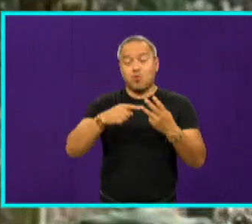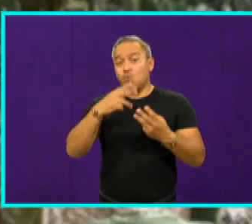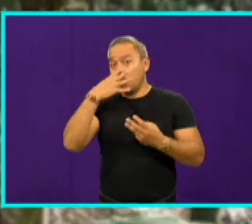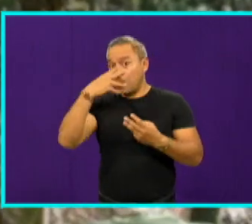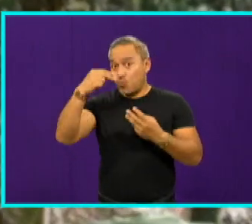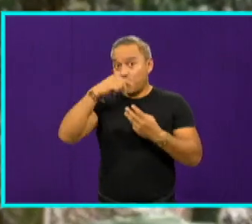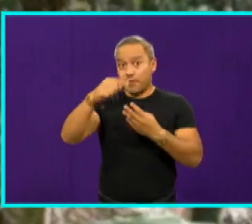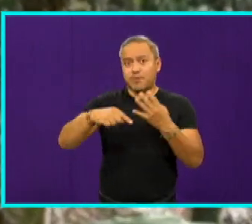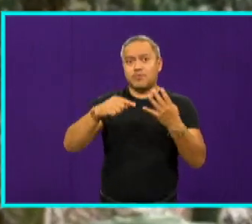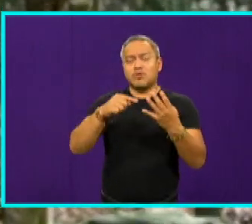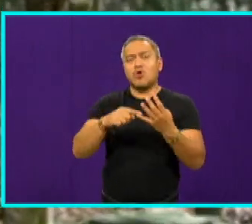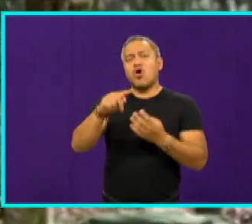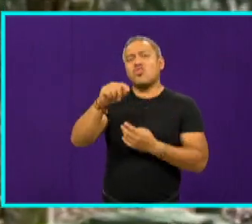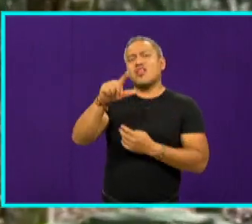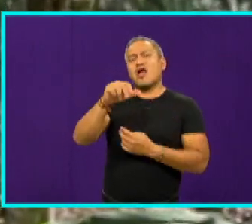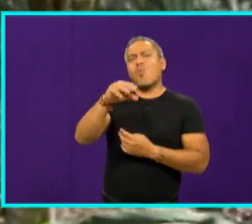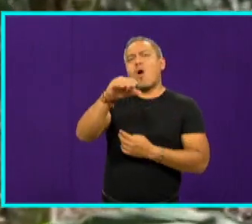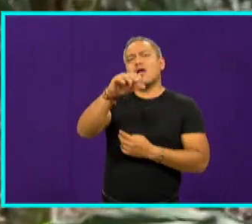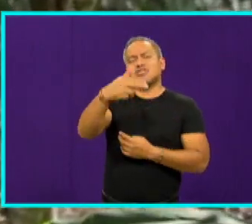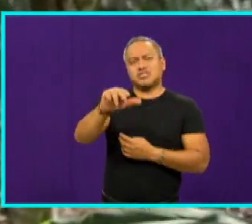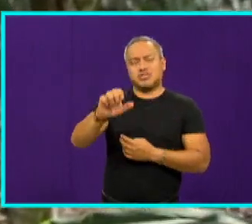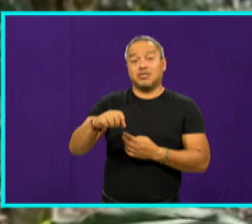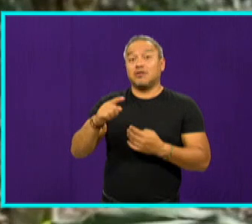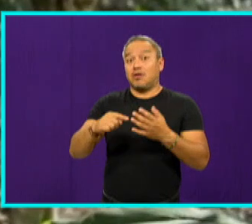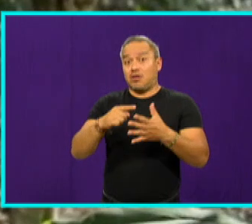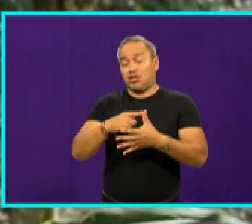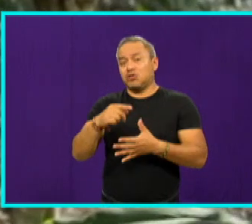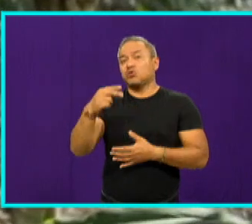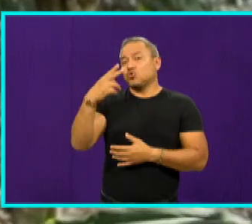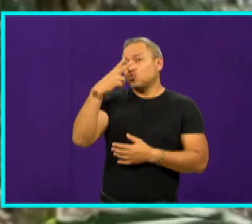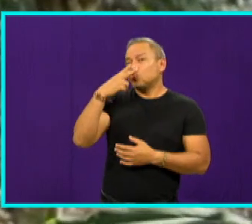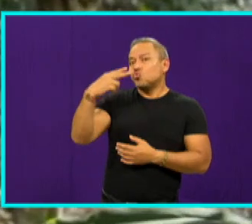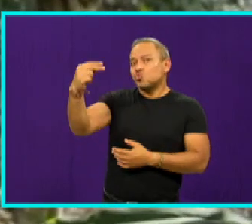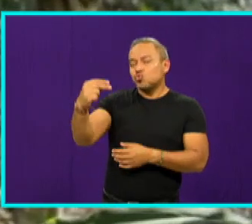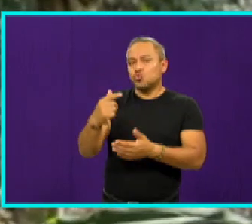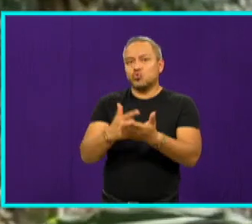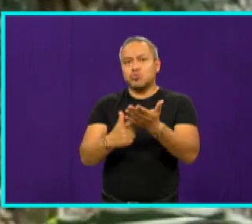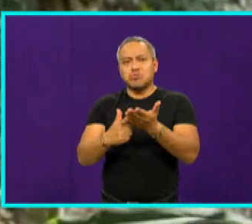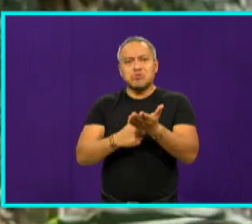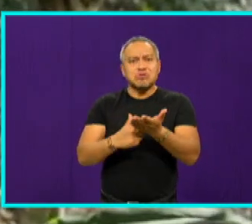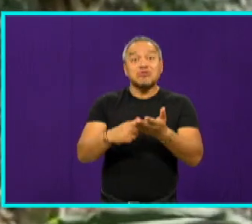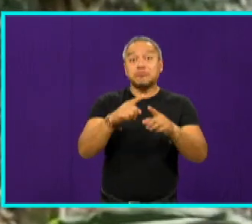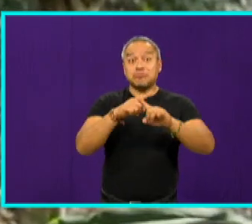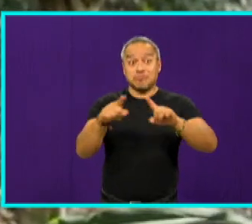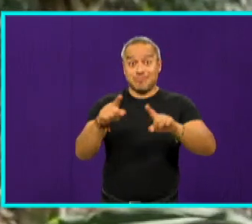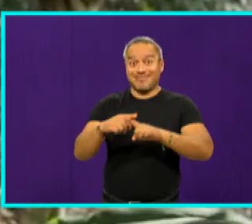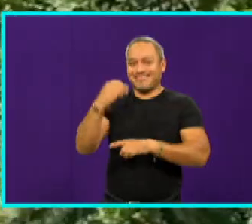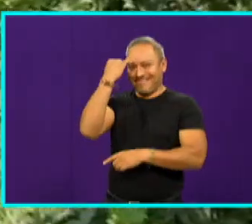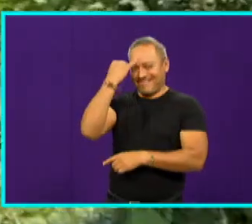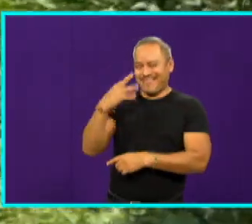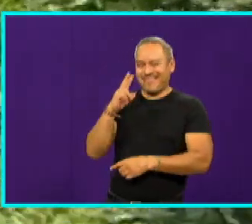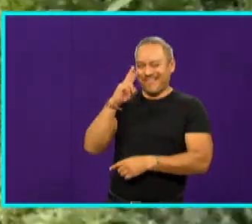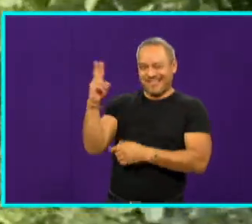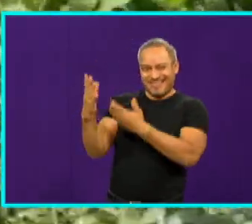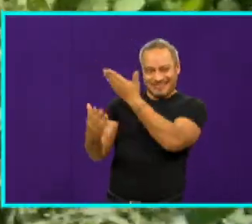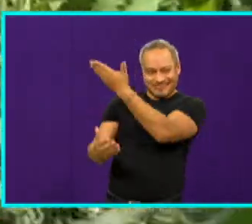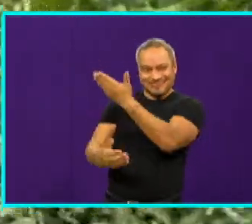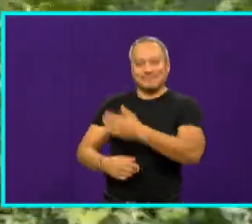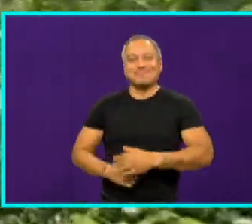coyotes, tlacuaches, zorras grises, colibríes de corona azul, rana y leopardo, entre muchos otros.